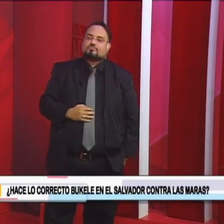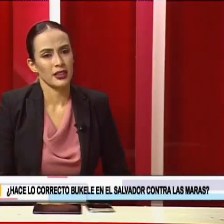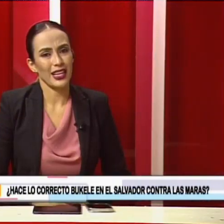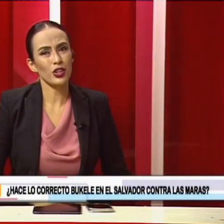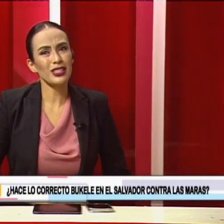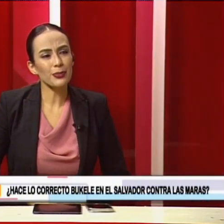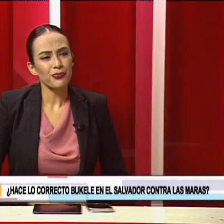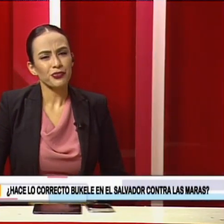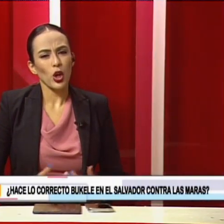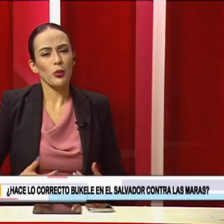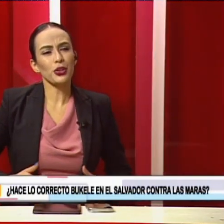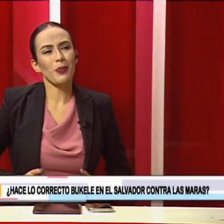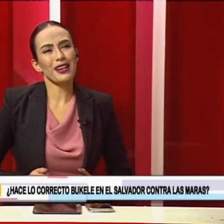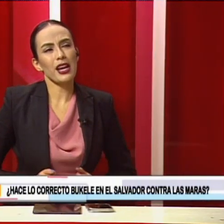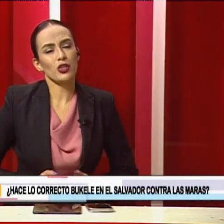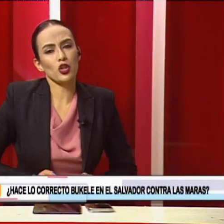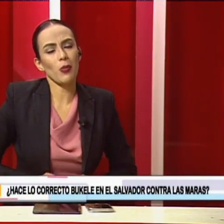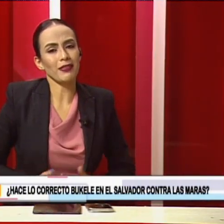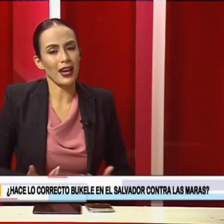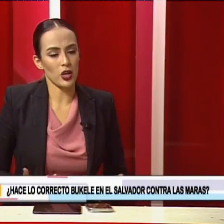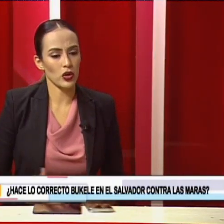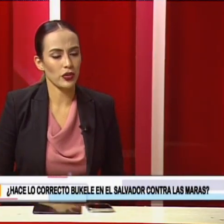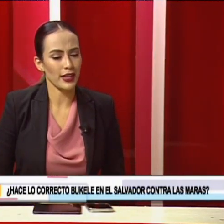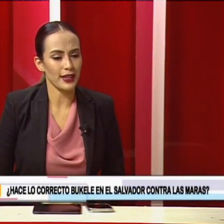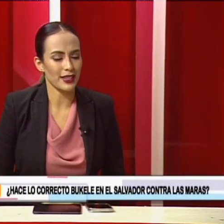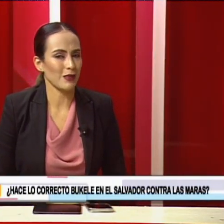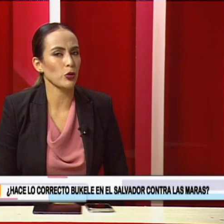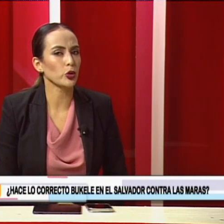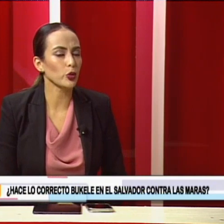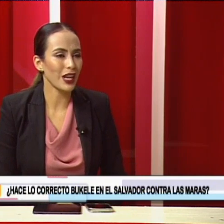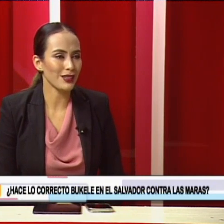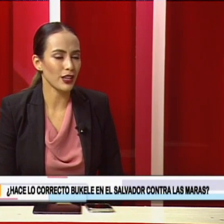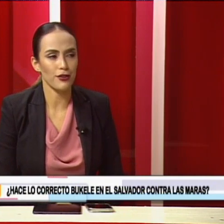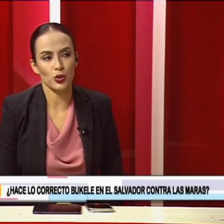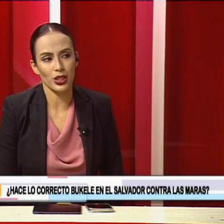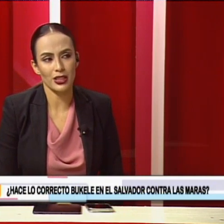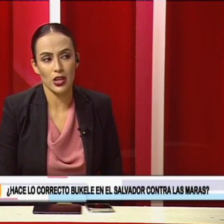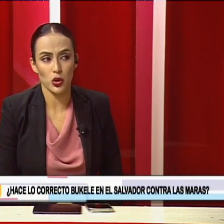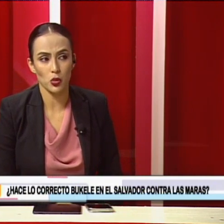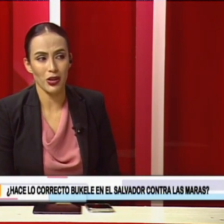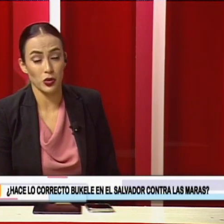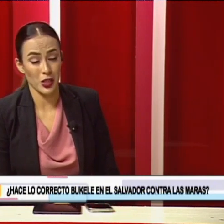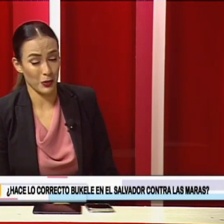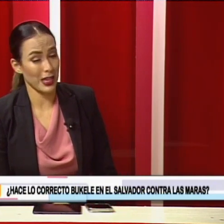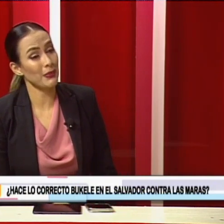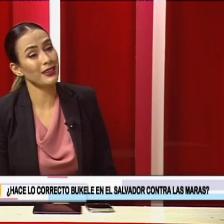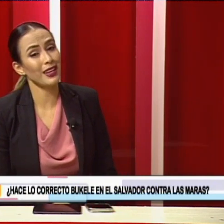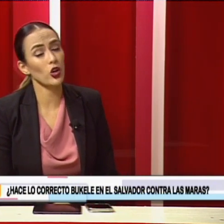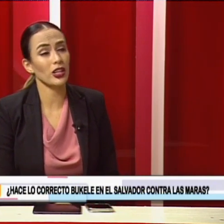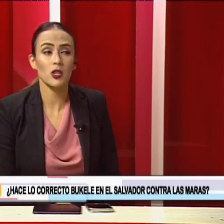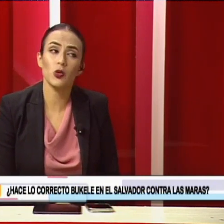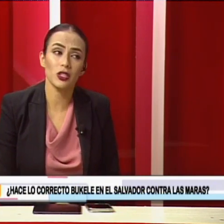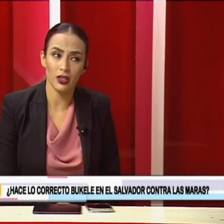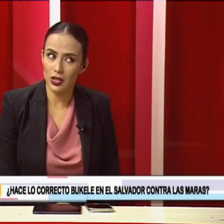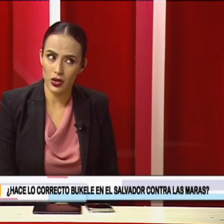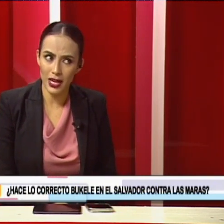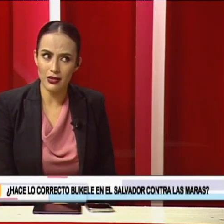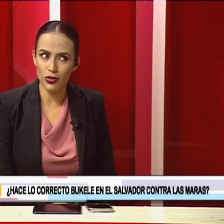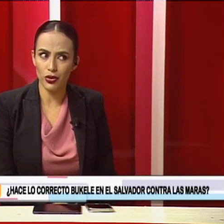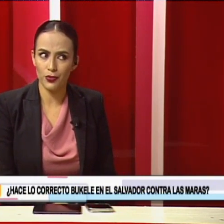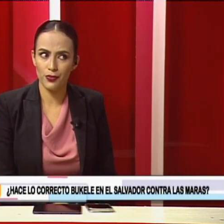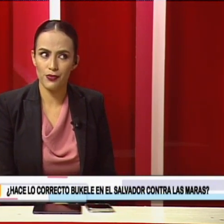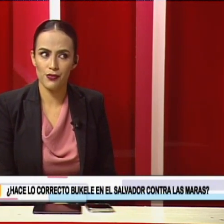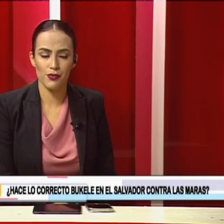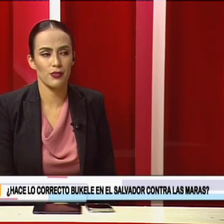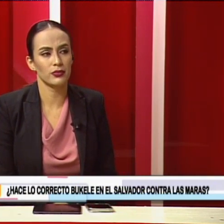maras entonces como tomar esos comentarios y esas posturas de defensores de derechos humanos especialmente de organismos internacionales